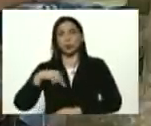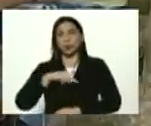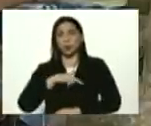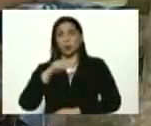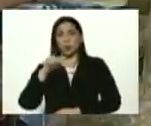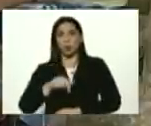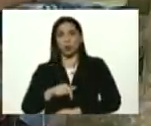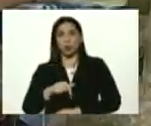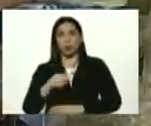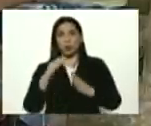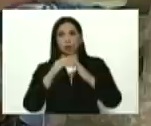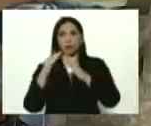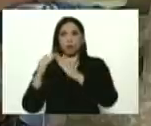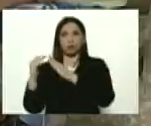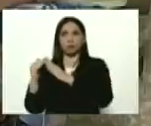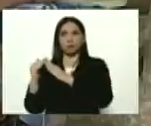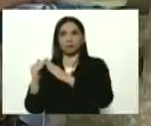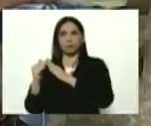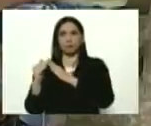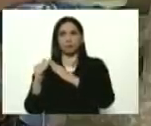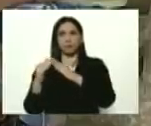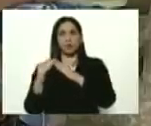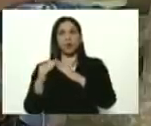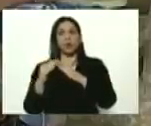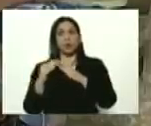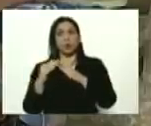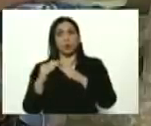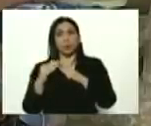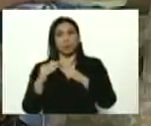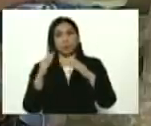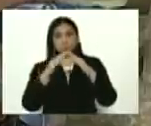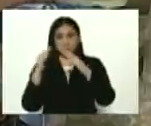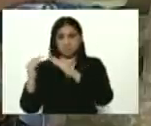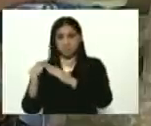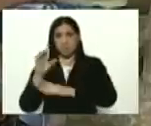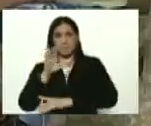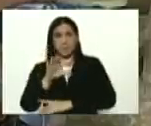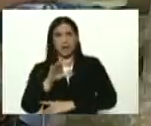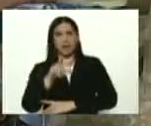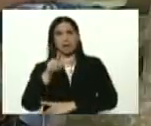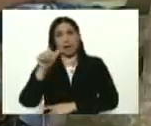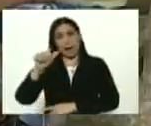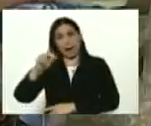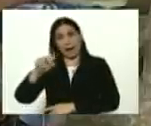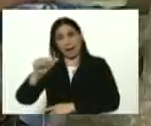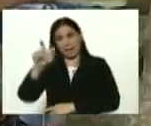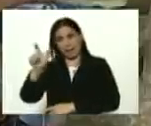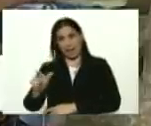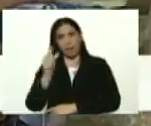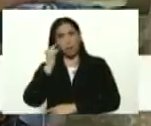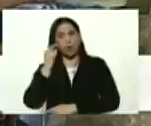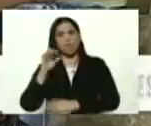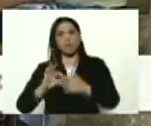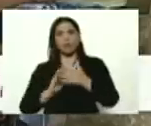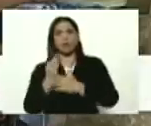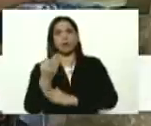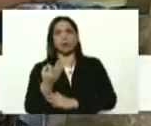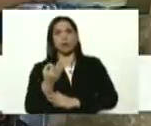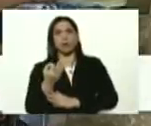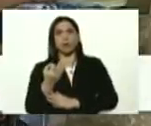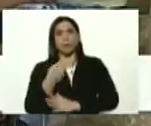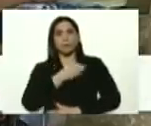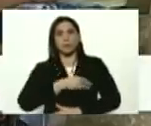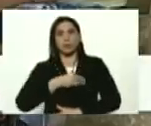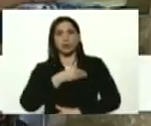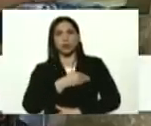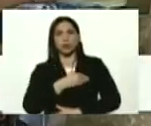la casa, en el Hogar de la Patria, de Ana González. Ana González es fundadora de la misión Hogares de la Patria